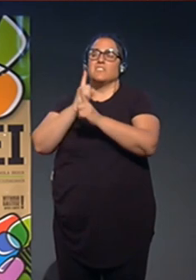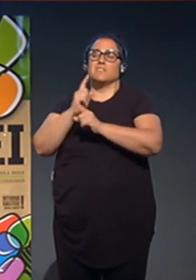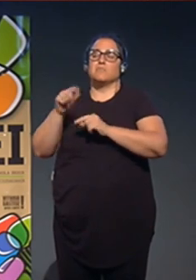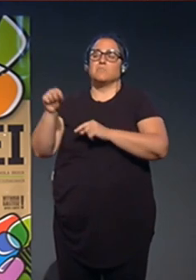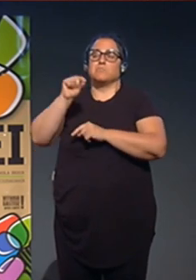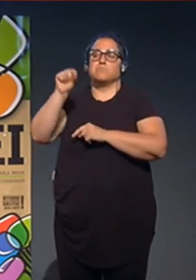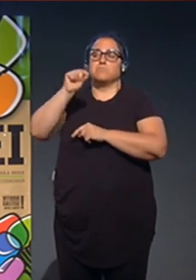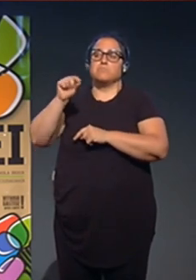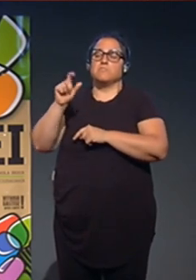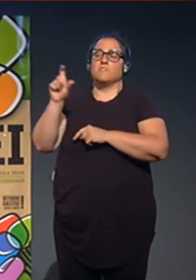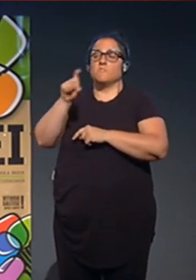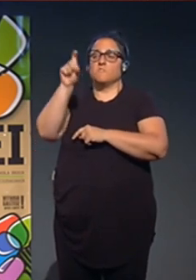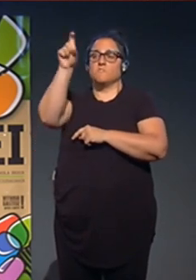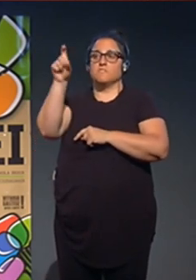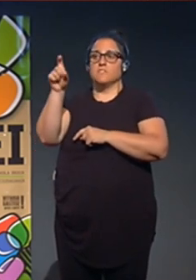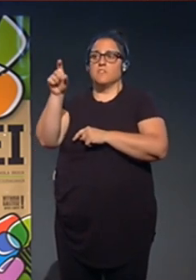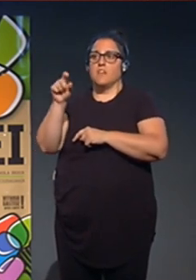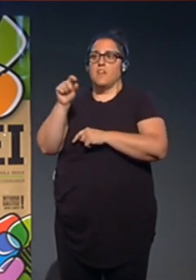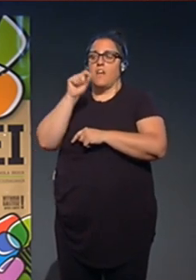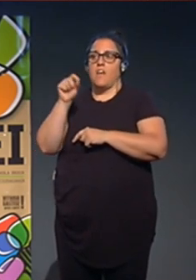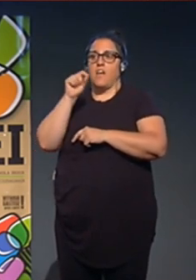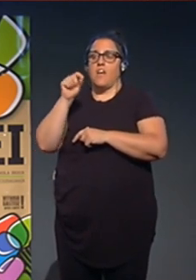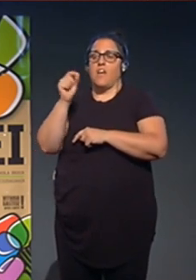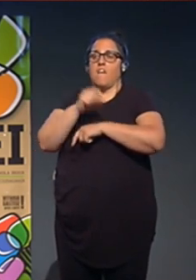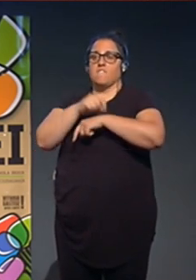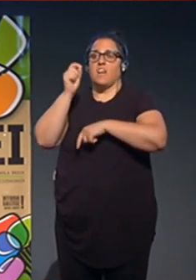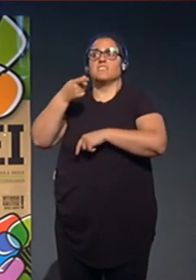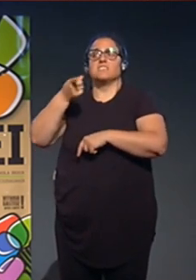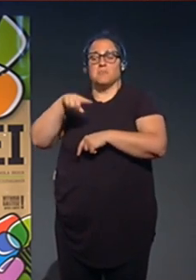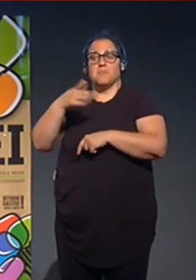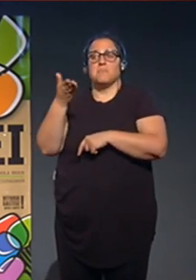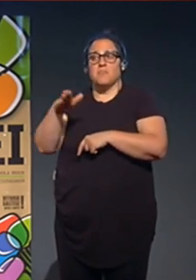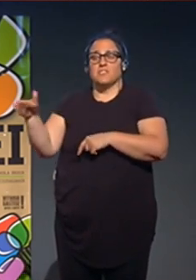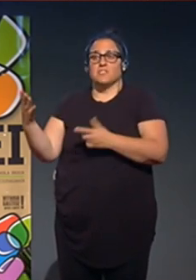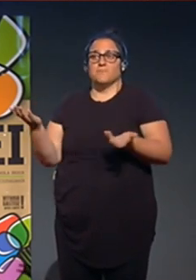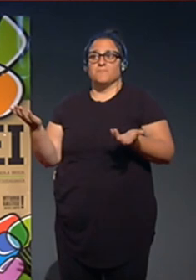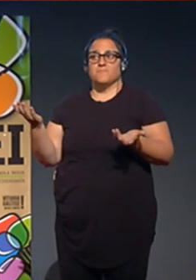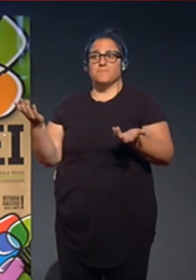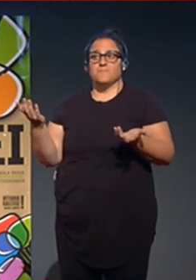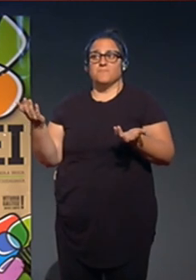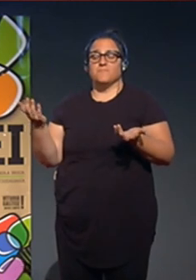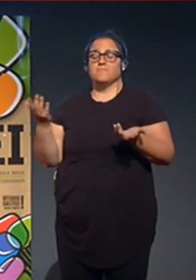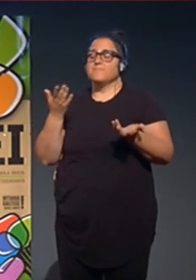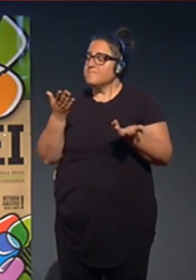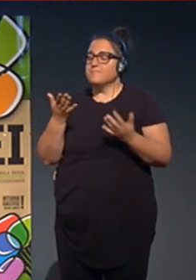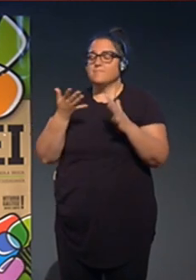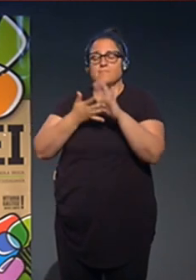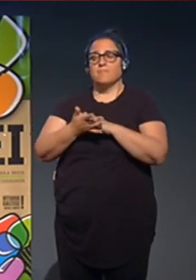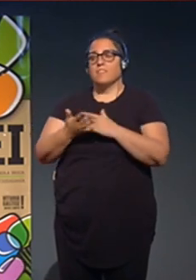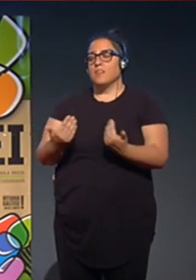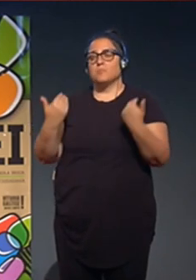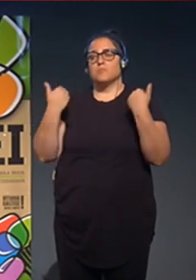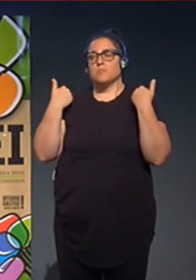las abejas eh son insectos y van a morir también entonces todo eso tiene una enorme responsabilidad